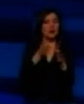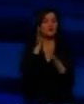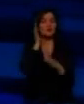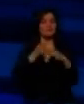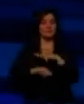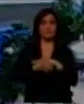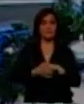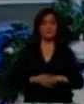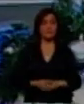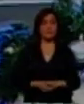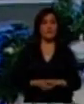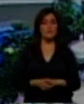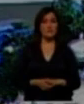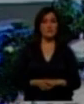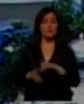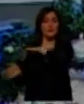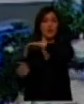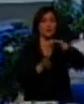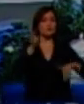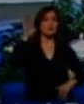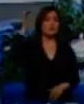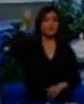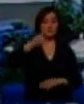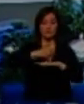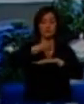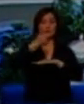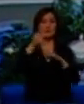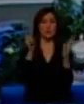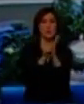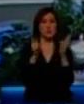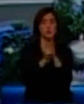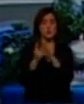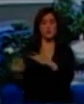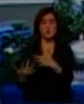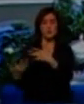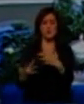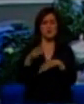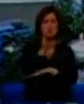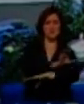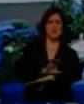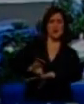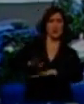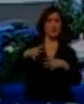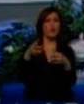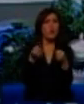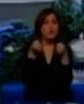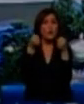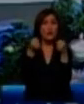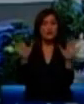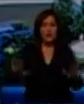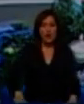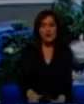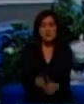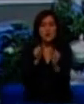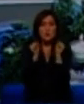feminicidios. En Cuenca, las autoridades están en máxima alerta por un incendio forestal de grandes proporciones en los páramos cercanos a